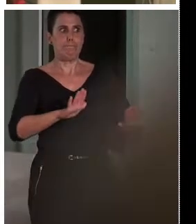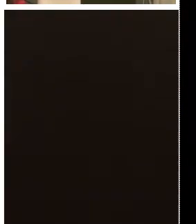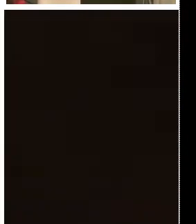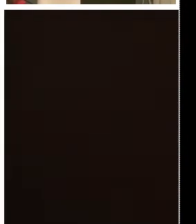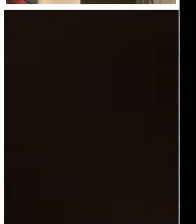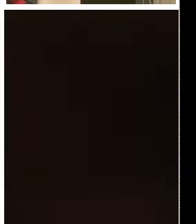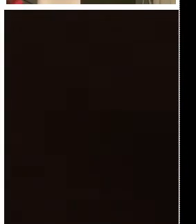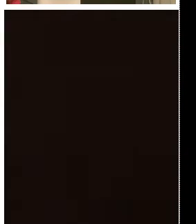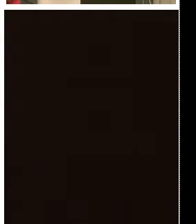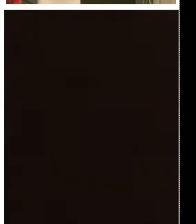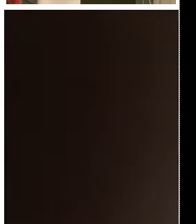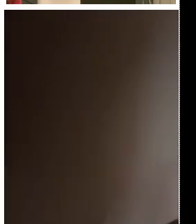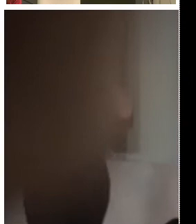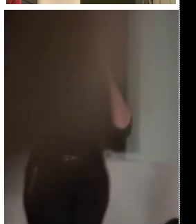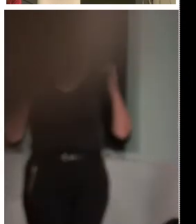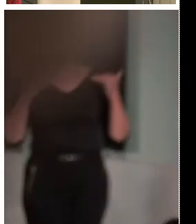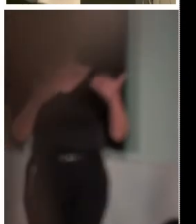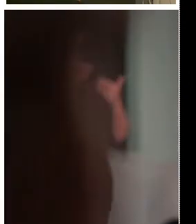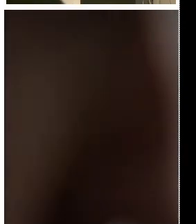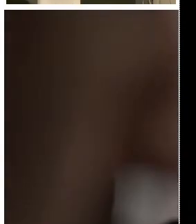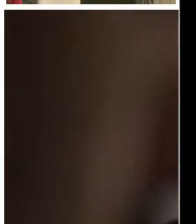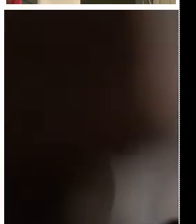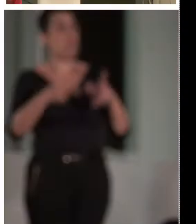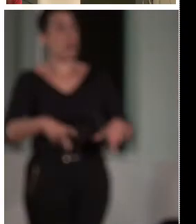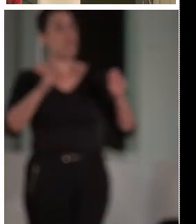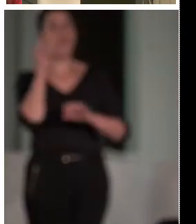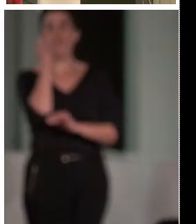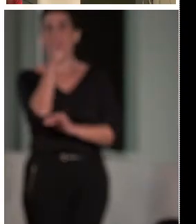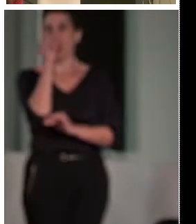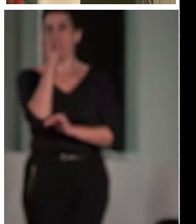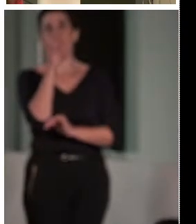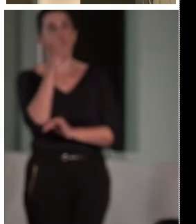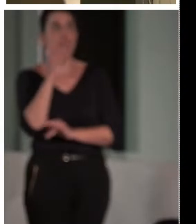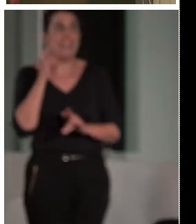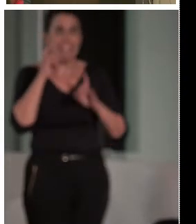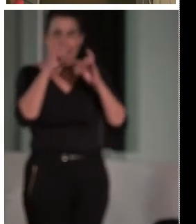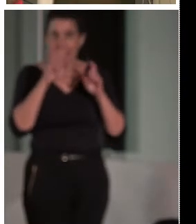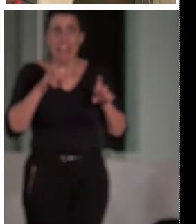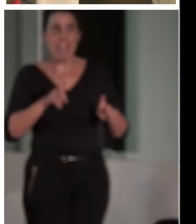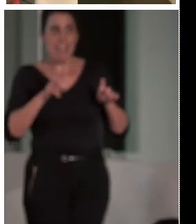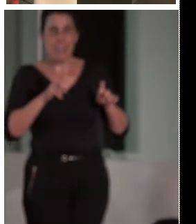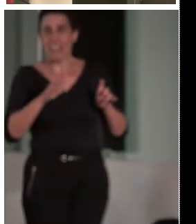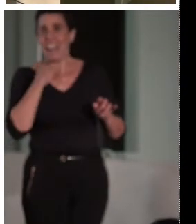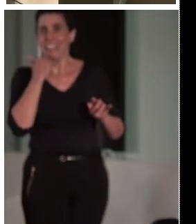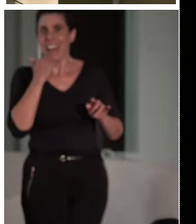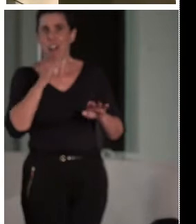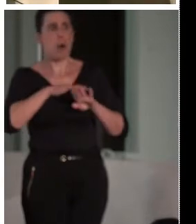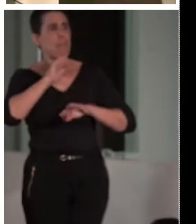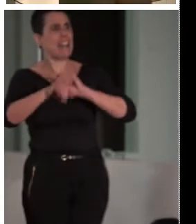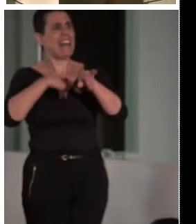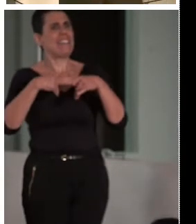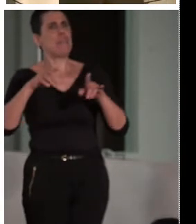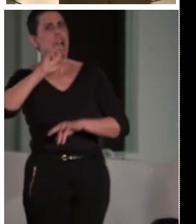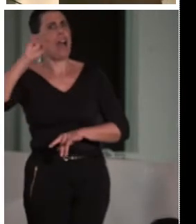todo en aras de que podáis tener un descanso entre el final de la jornada y la actividad que se ha organizado con todo el cariño por parte de